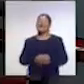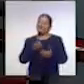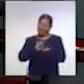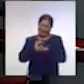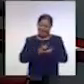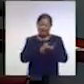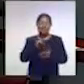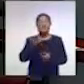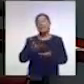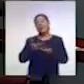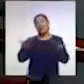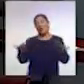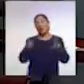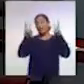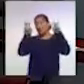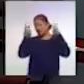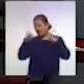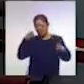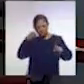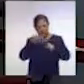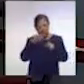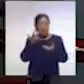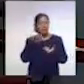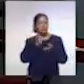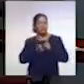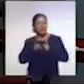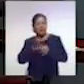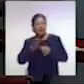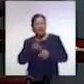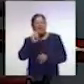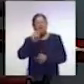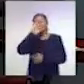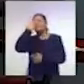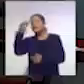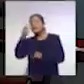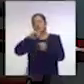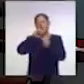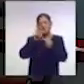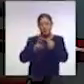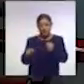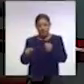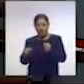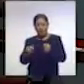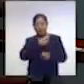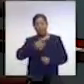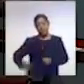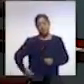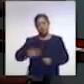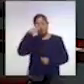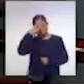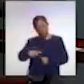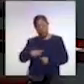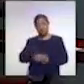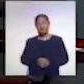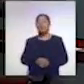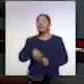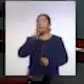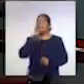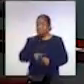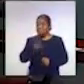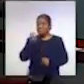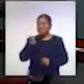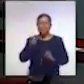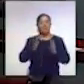ocasión es hablar de un tema específico que es sobre la Federación Nacional de Municipios de México. Y la verdad es que ha sido